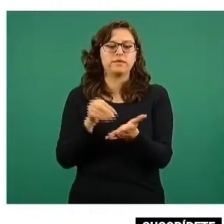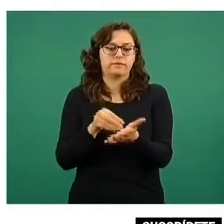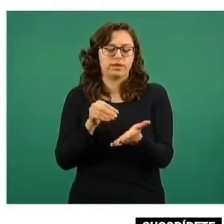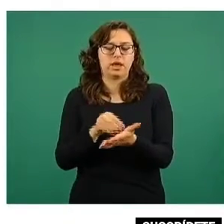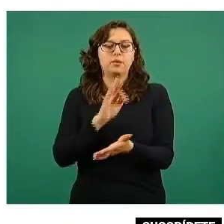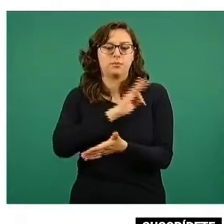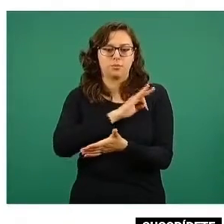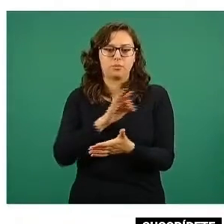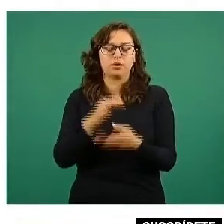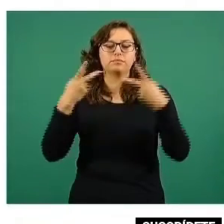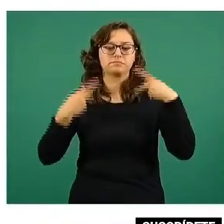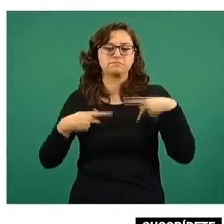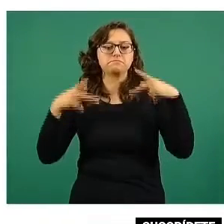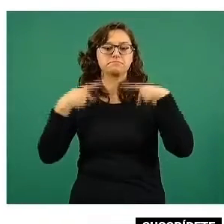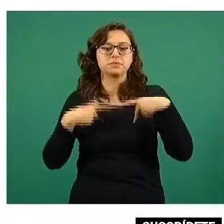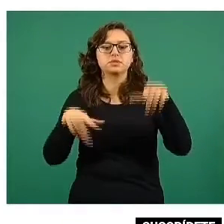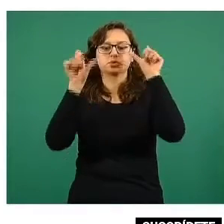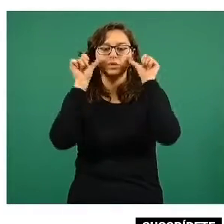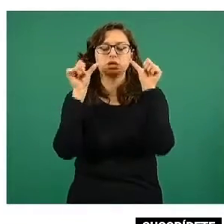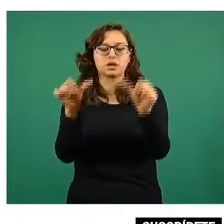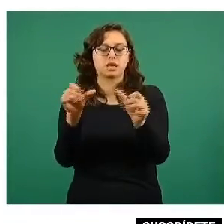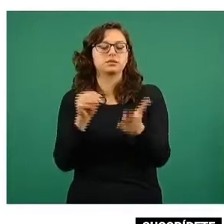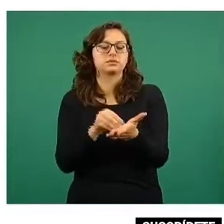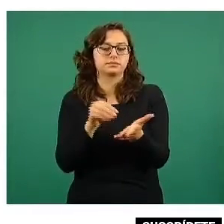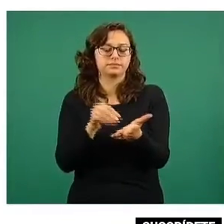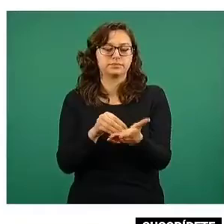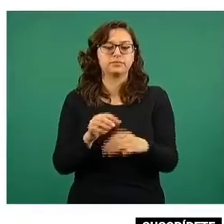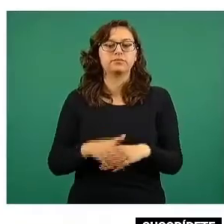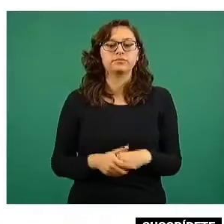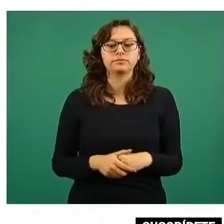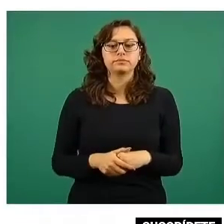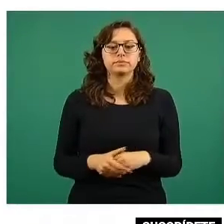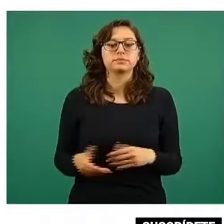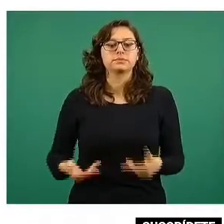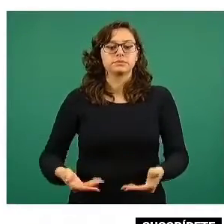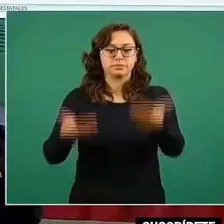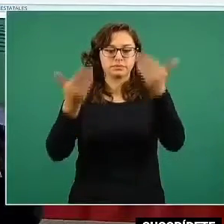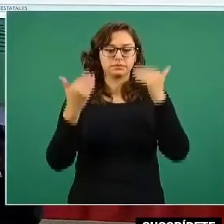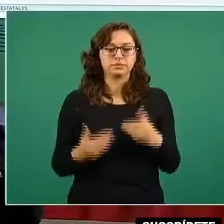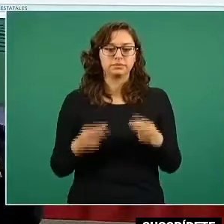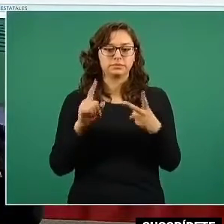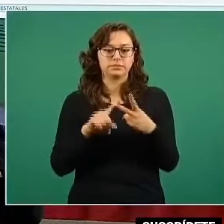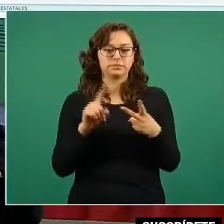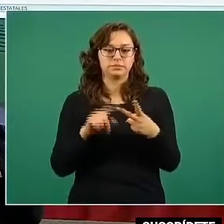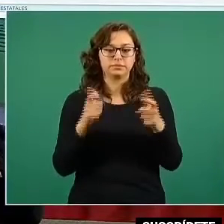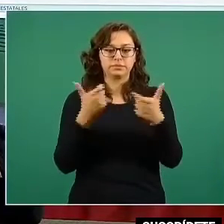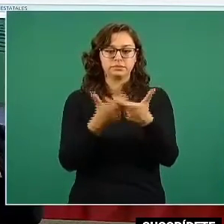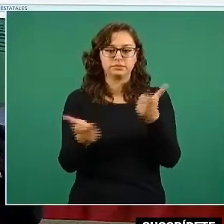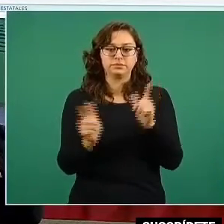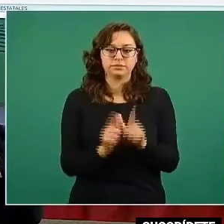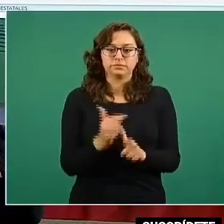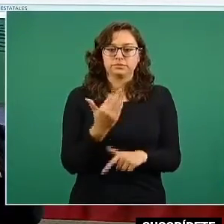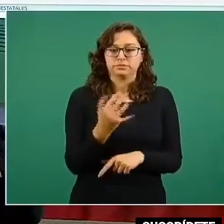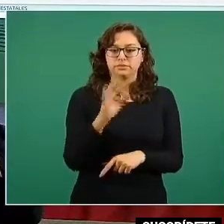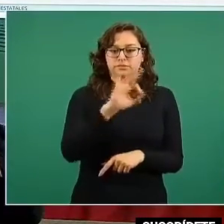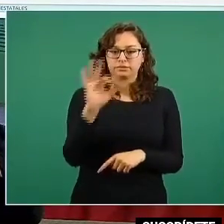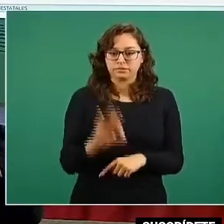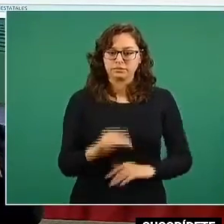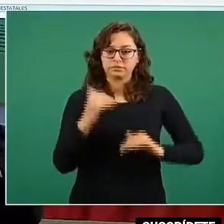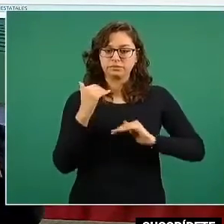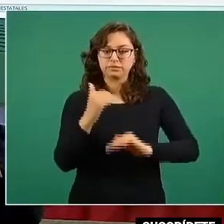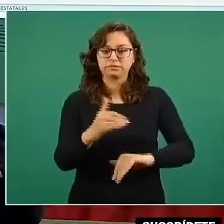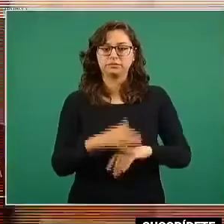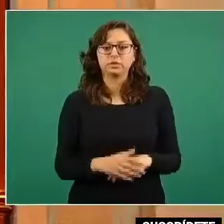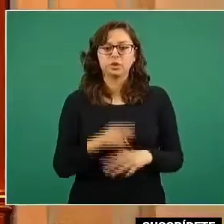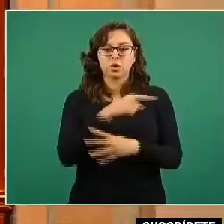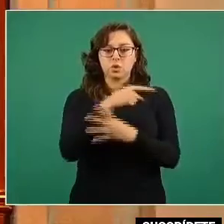continuar atendiendo a las personas que así lo requieren. En el siguiente rango, es decir, entre 69 y 50, tenemos 4 entidades: